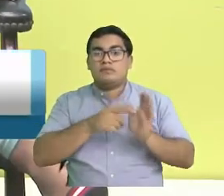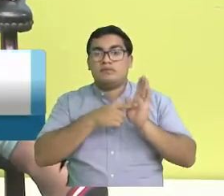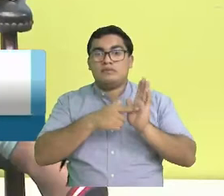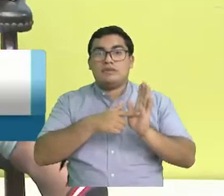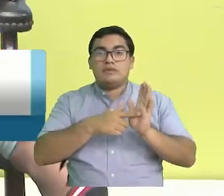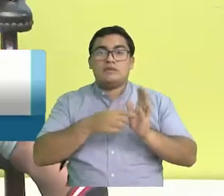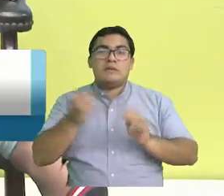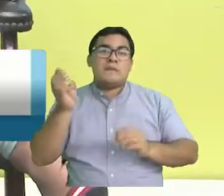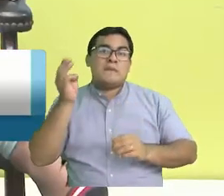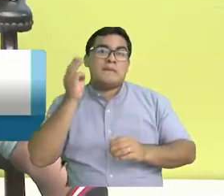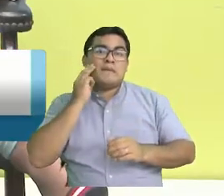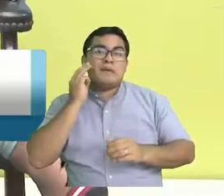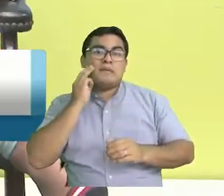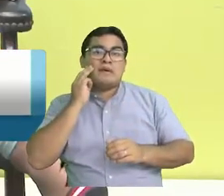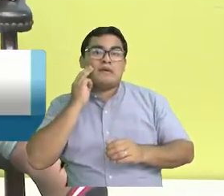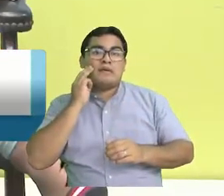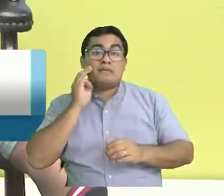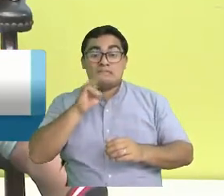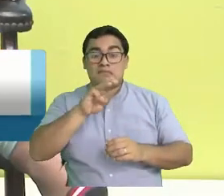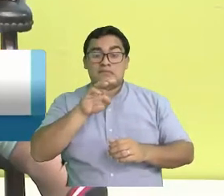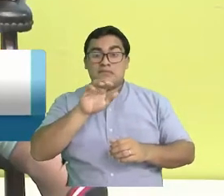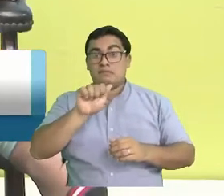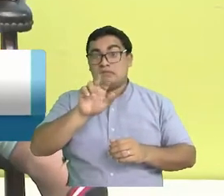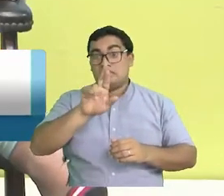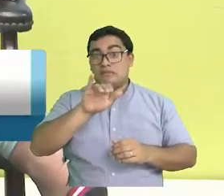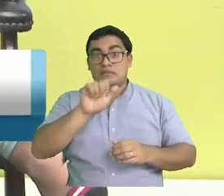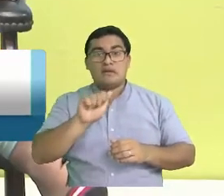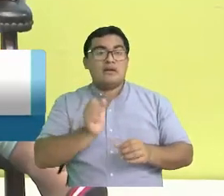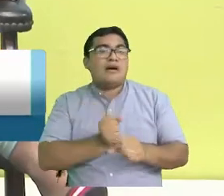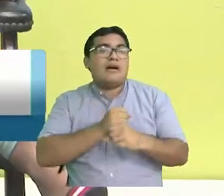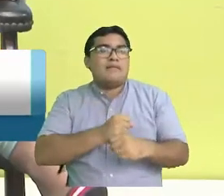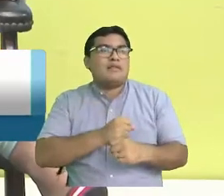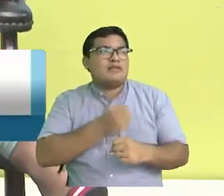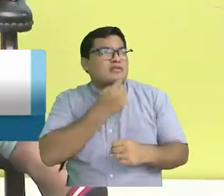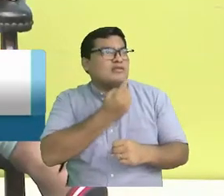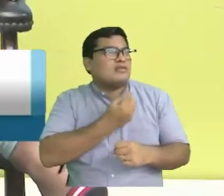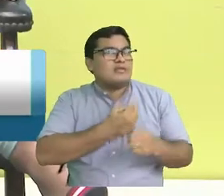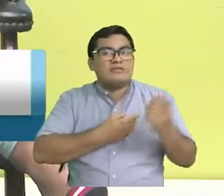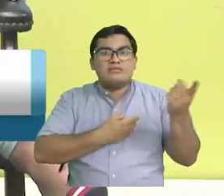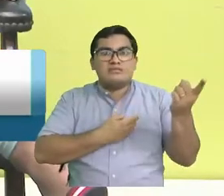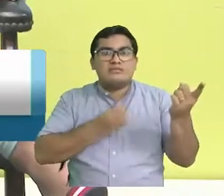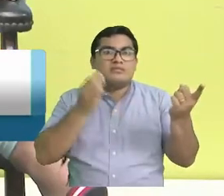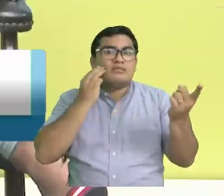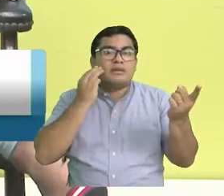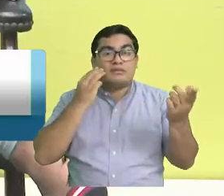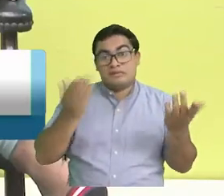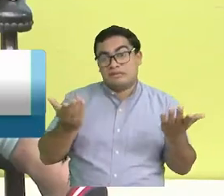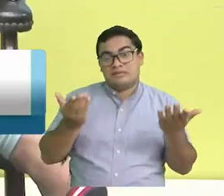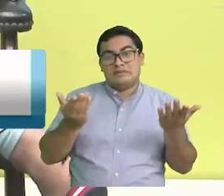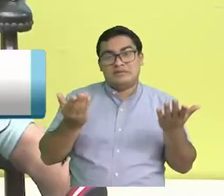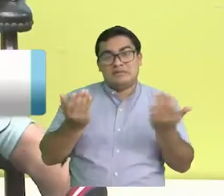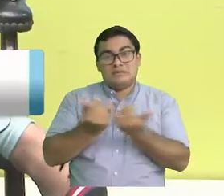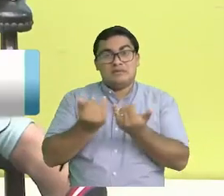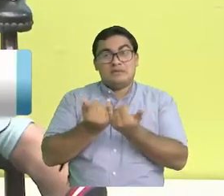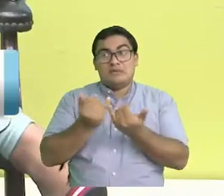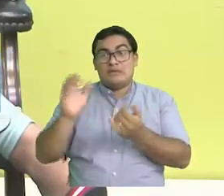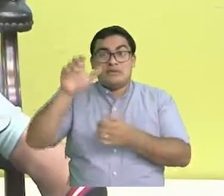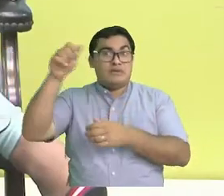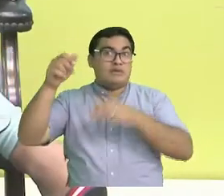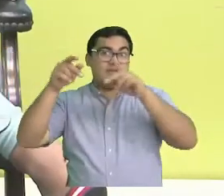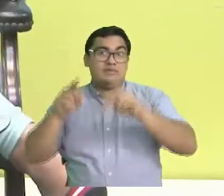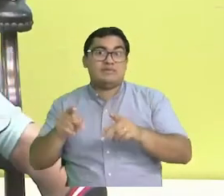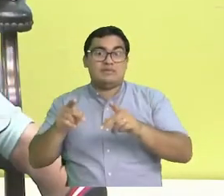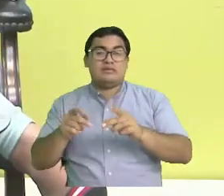dicen, mamá, María tiene hambre, y ella es María. Entonces, ella se refiere a ella misma como que fuera una tercera persona.